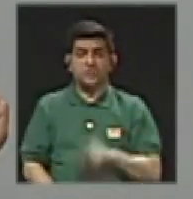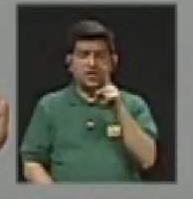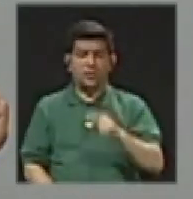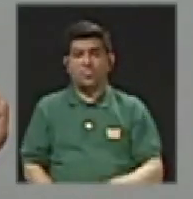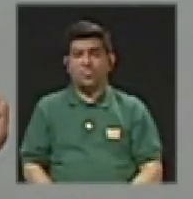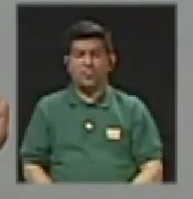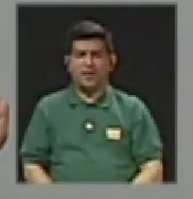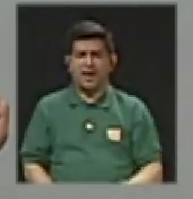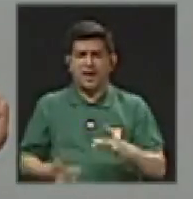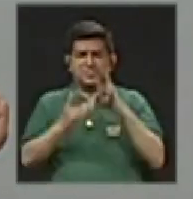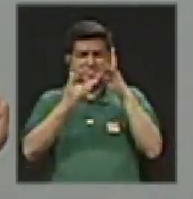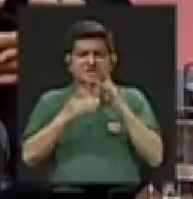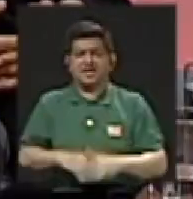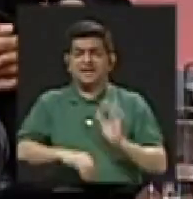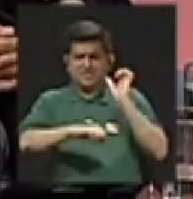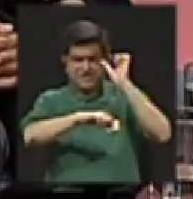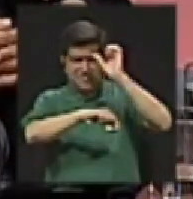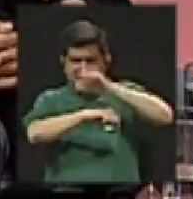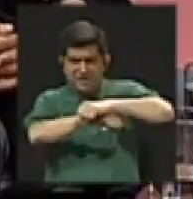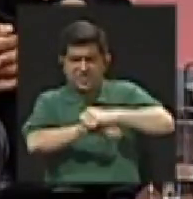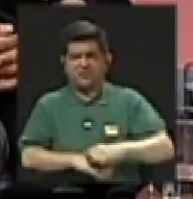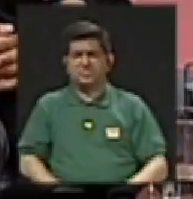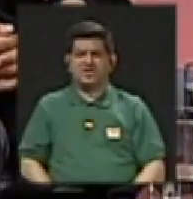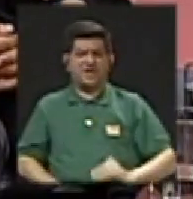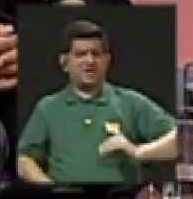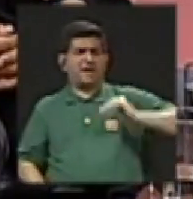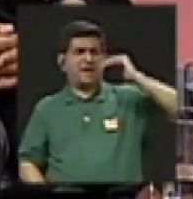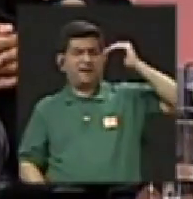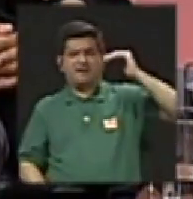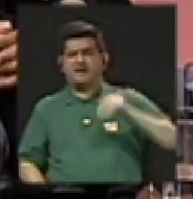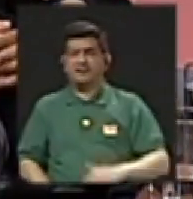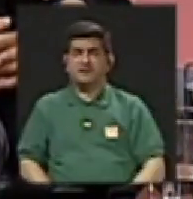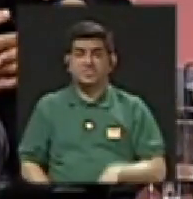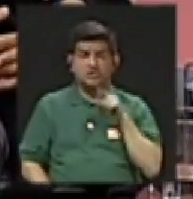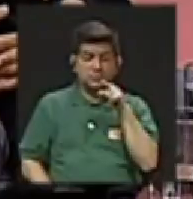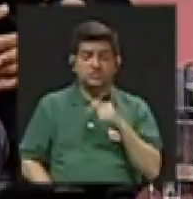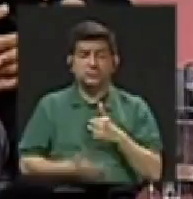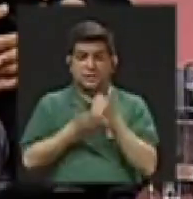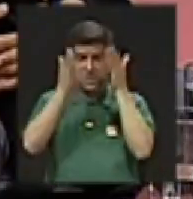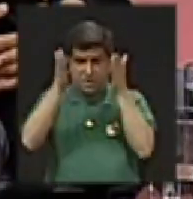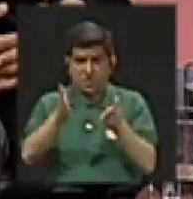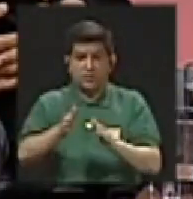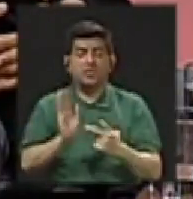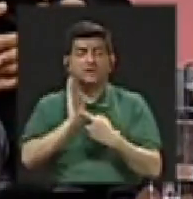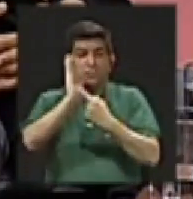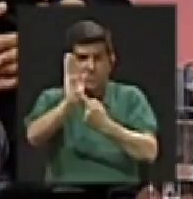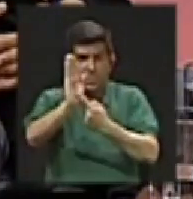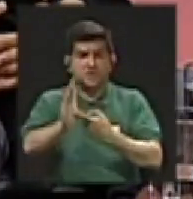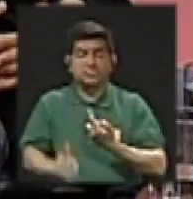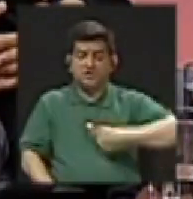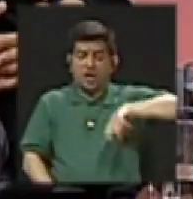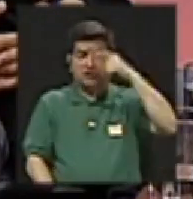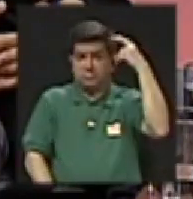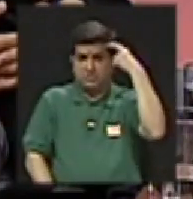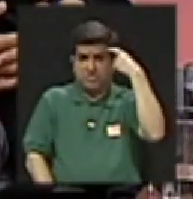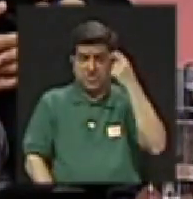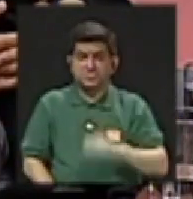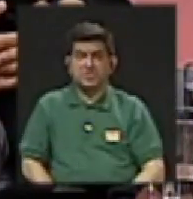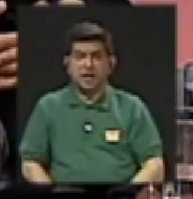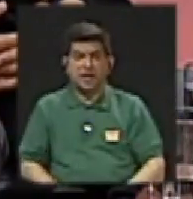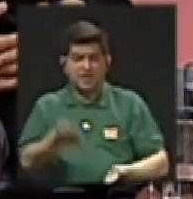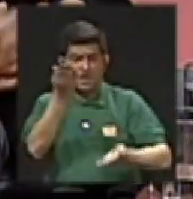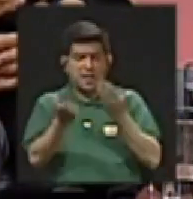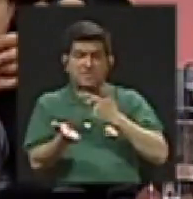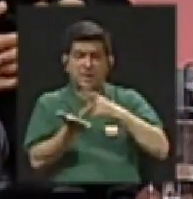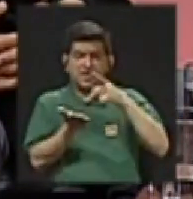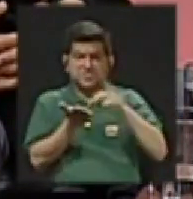matagigantes, usted y sus colaboradores nos enseñan que lo que pensábamos sobre la balanza de pagos de